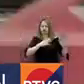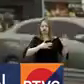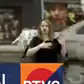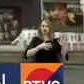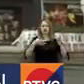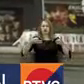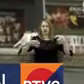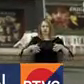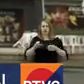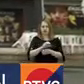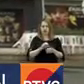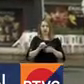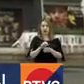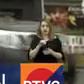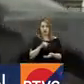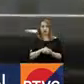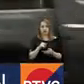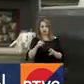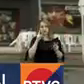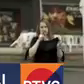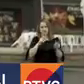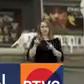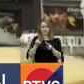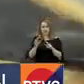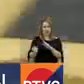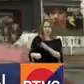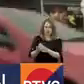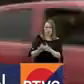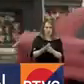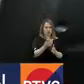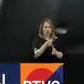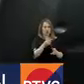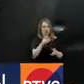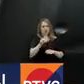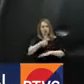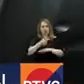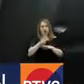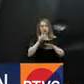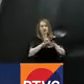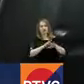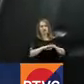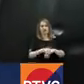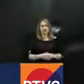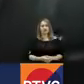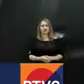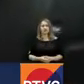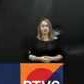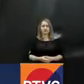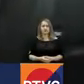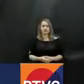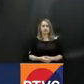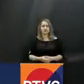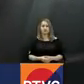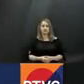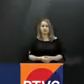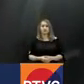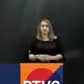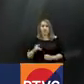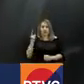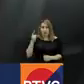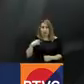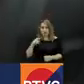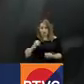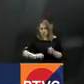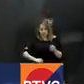de la ciudad por eso en cuanto observa alguna novedad le informa ante las autoridades a apoyar en cualquier momento que uno vea